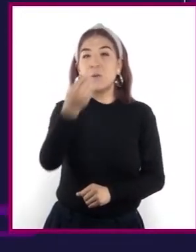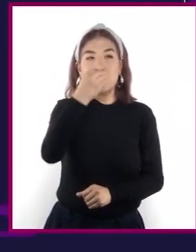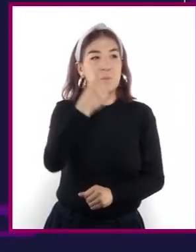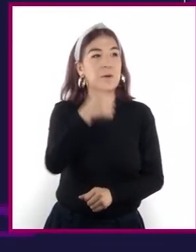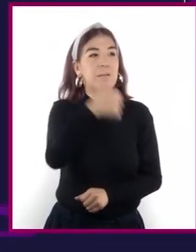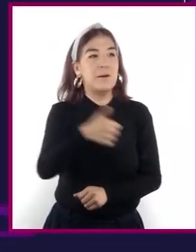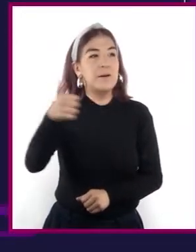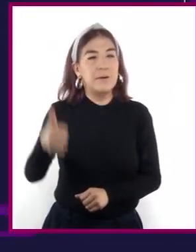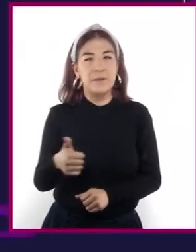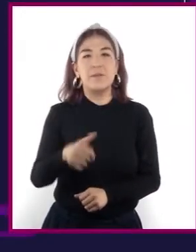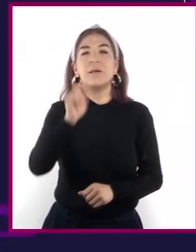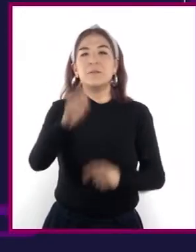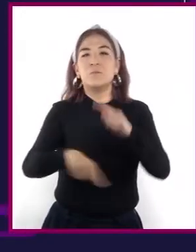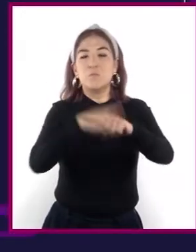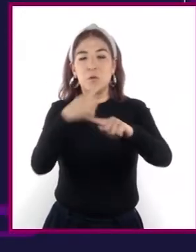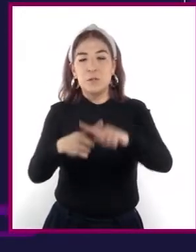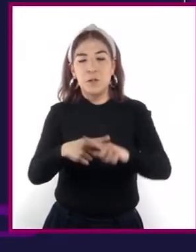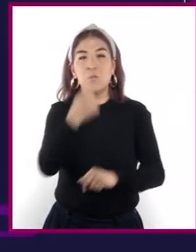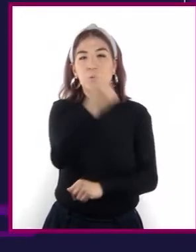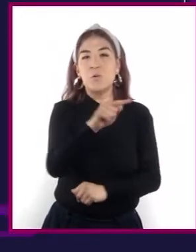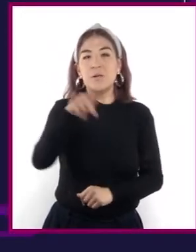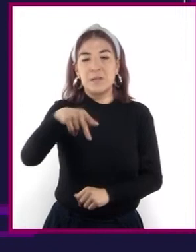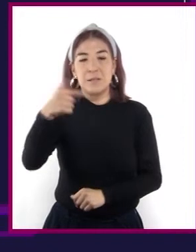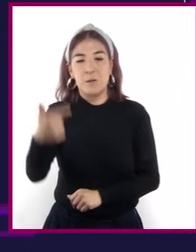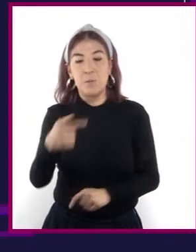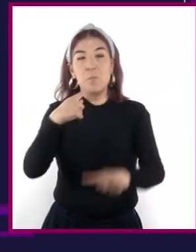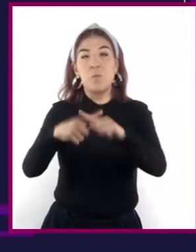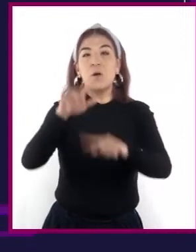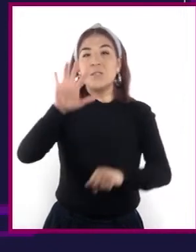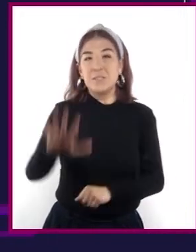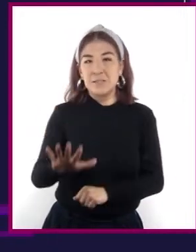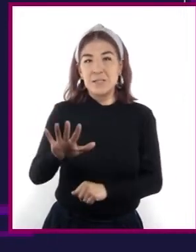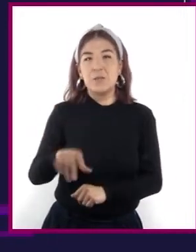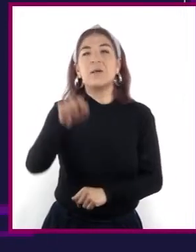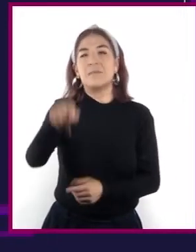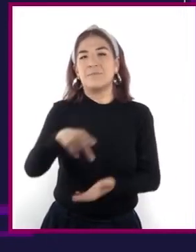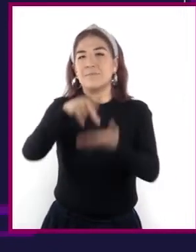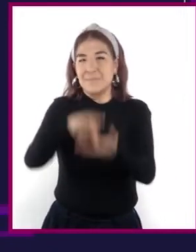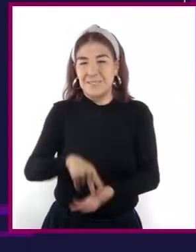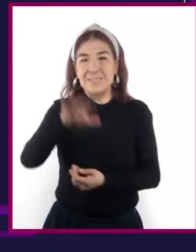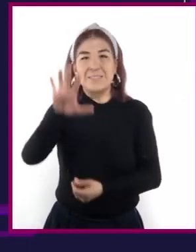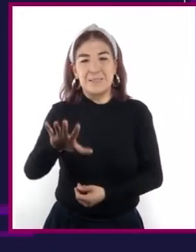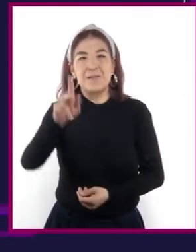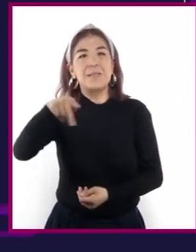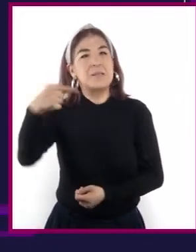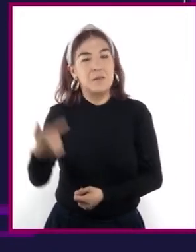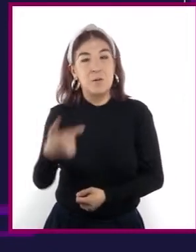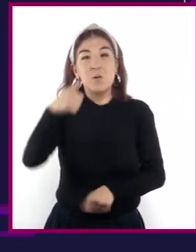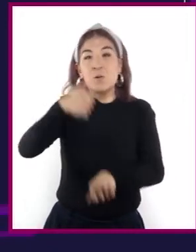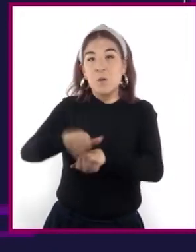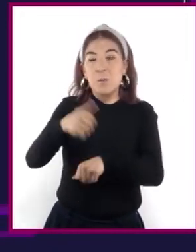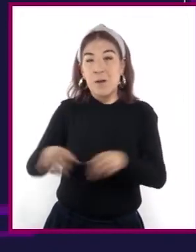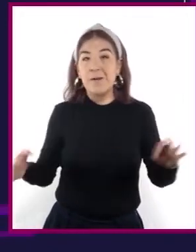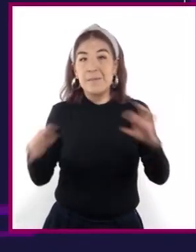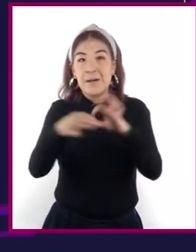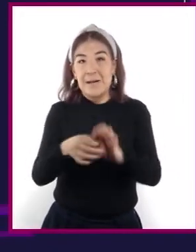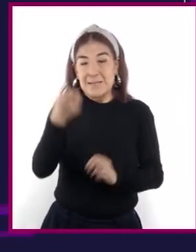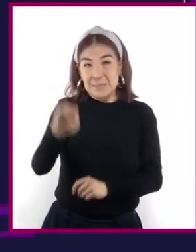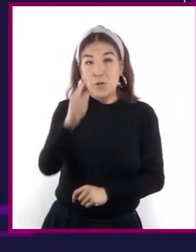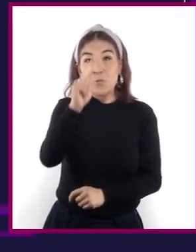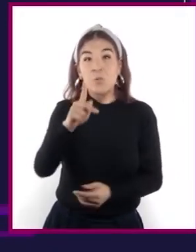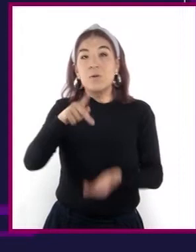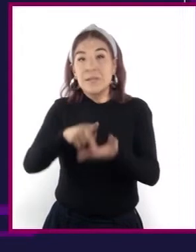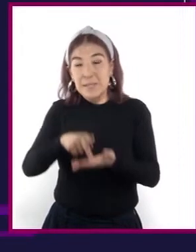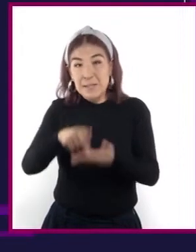se multiplica 1 kilogramo por 5 para obtener 5 kilogramos y el número de paquetes correspondiente a 1